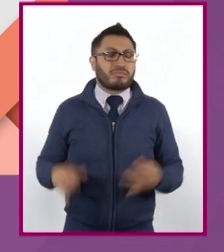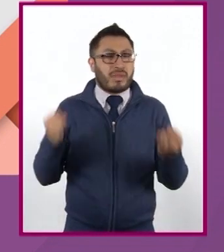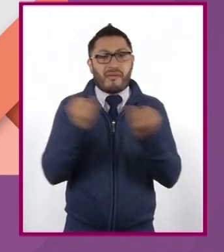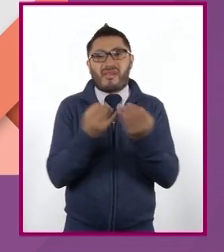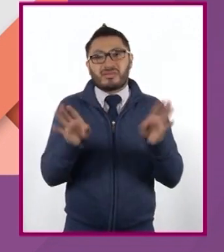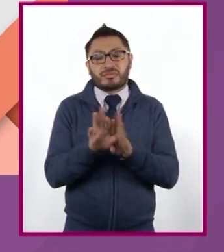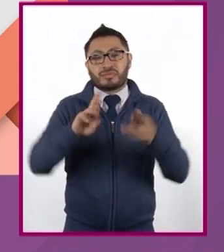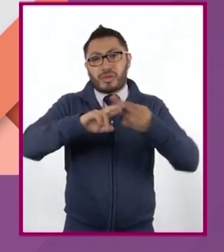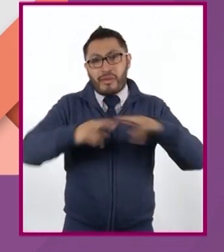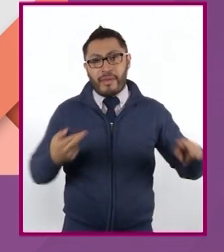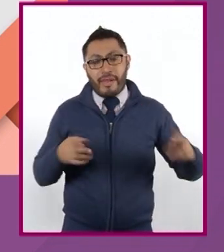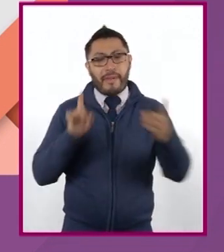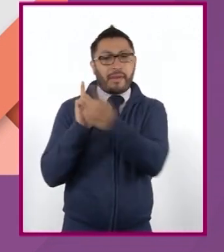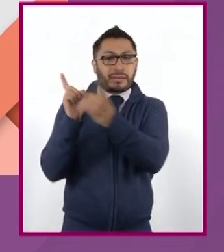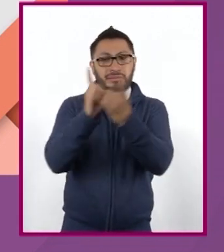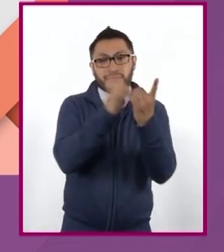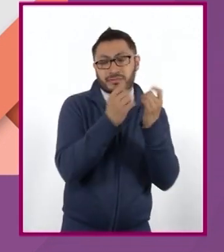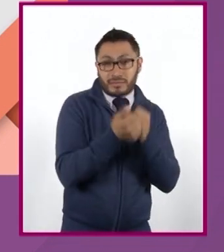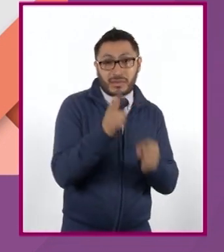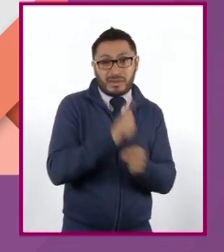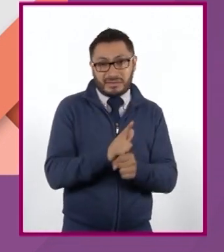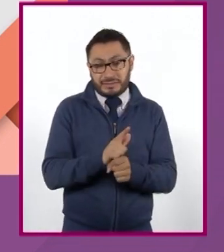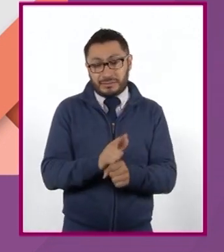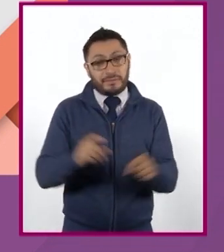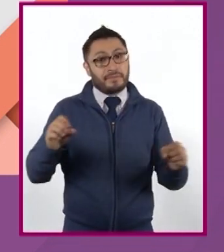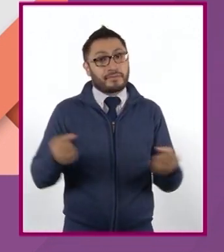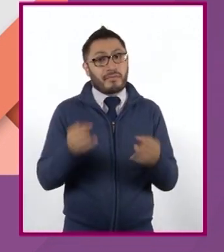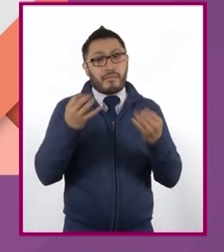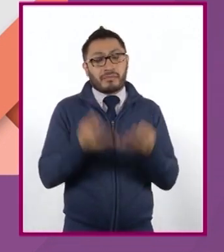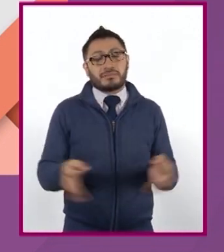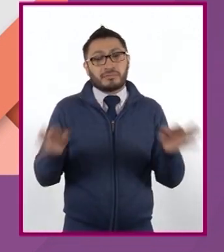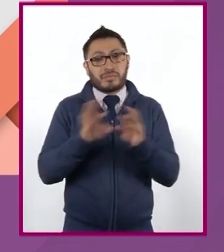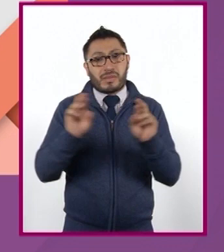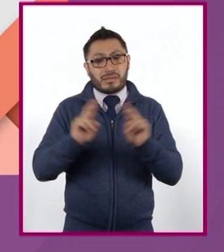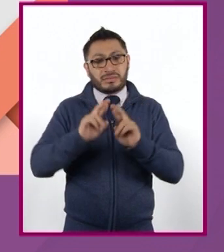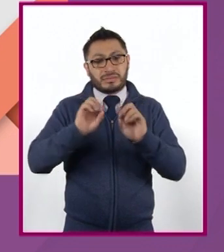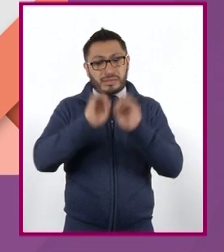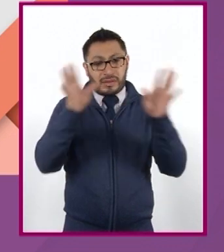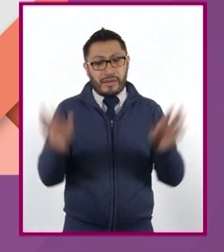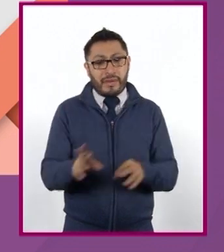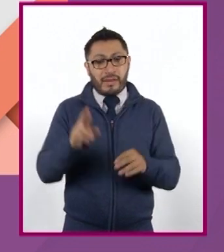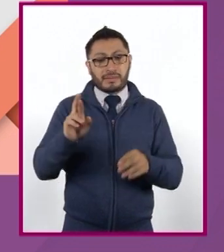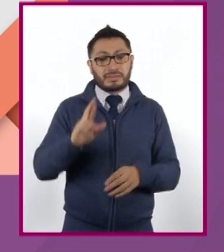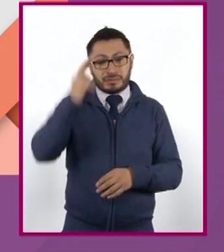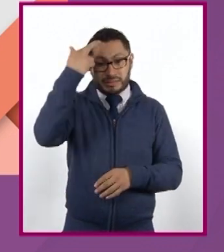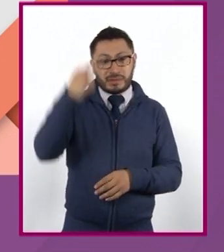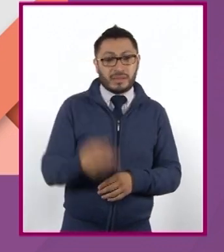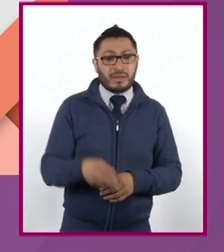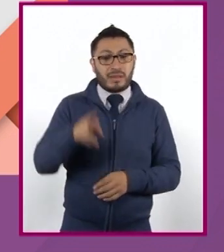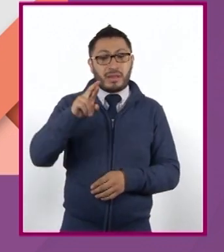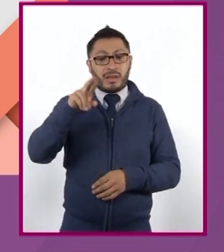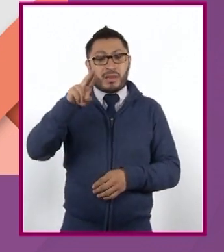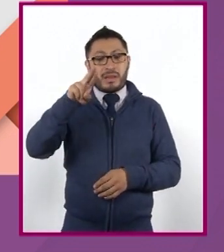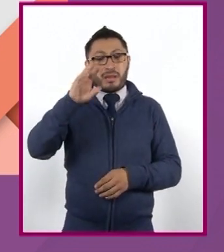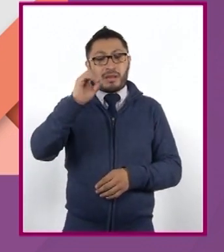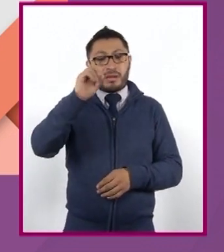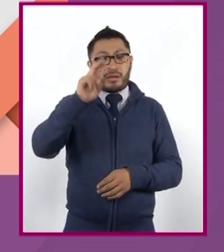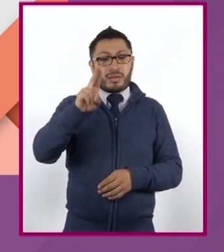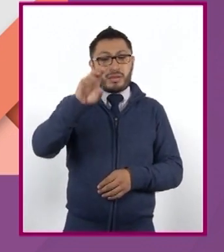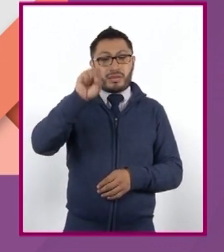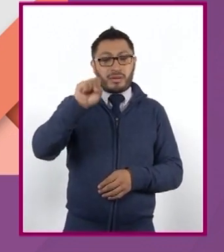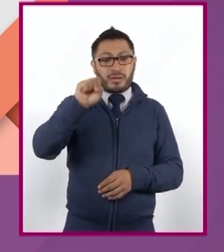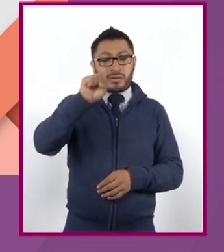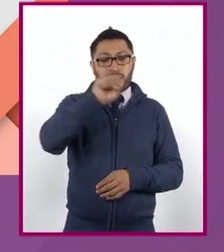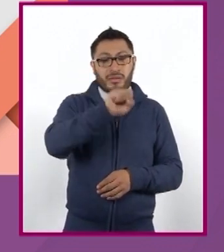sociabilidad. Conviene aclarar, recordando a Rousseau, que la dramatización de la violencia es